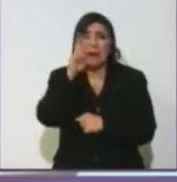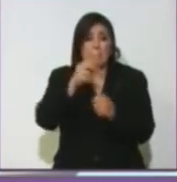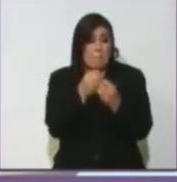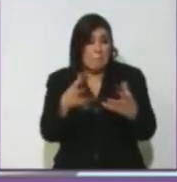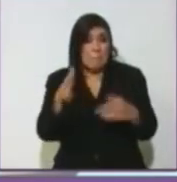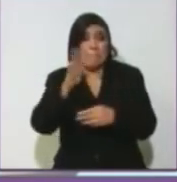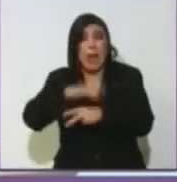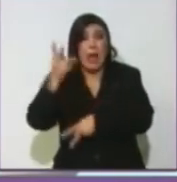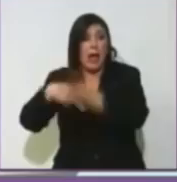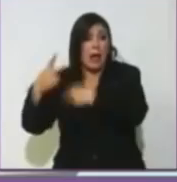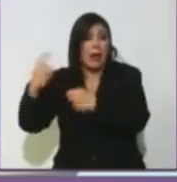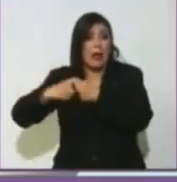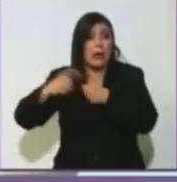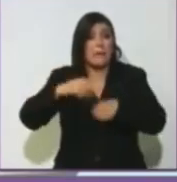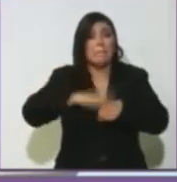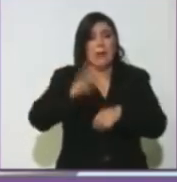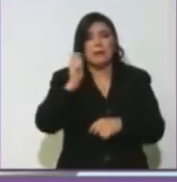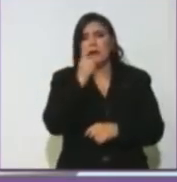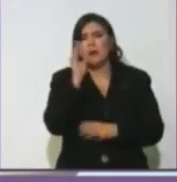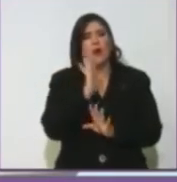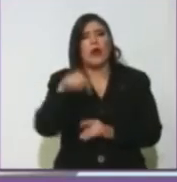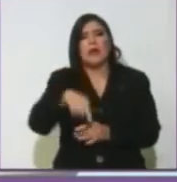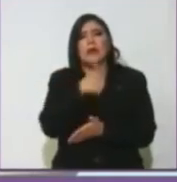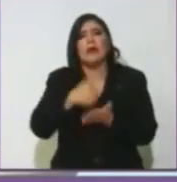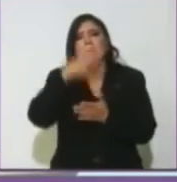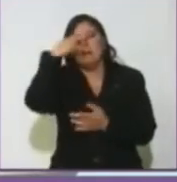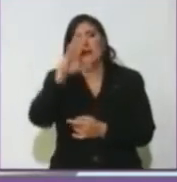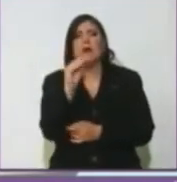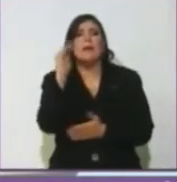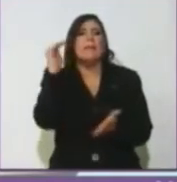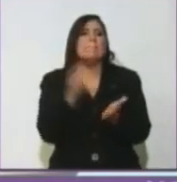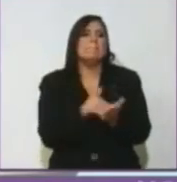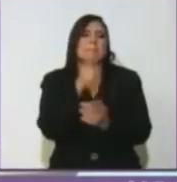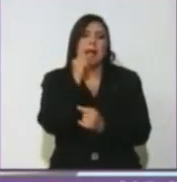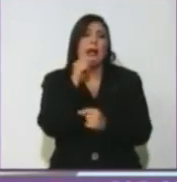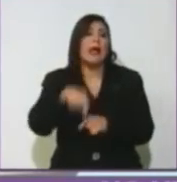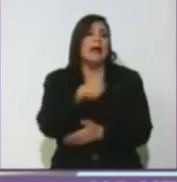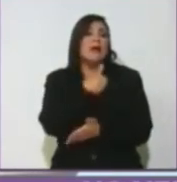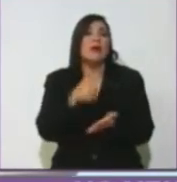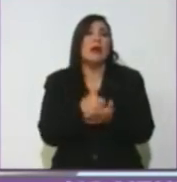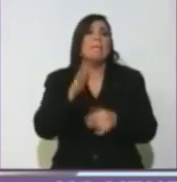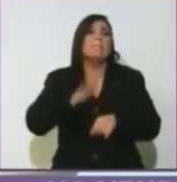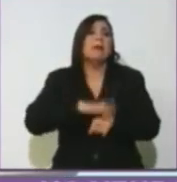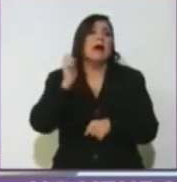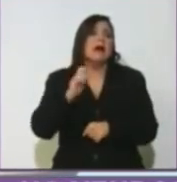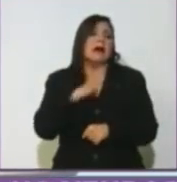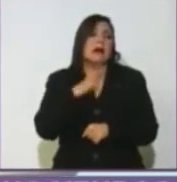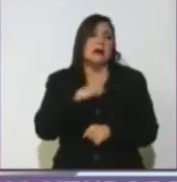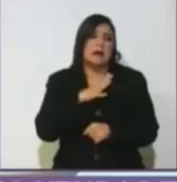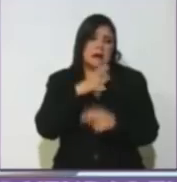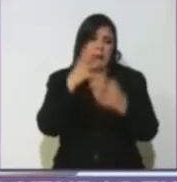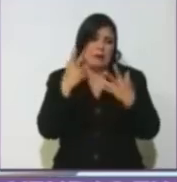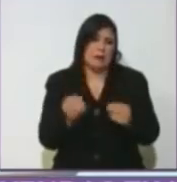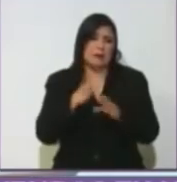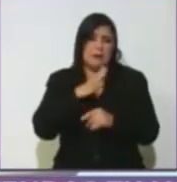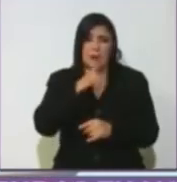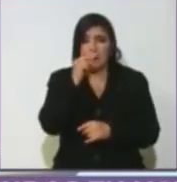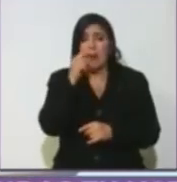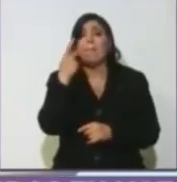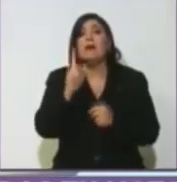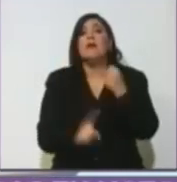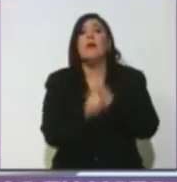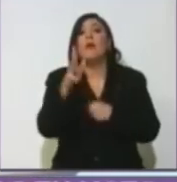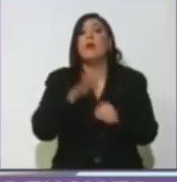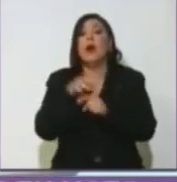ciudad de méxico hay cerca de 90 mil policías es la ciudad que más policías por población tiene el problema aquí